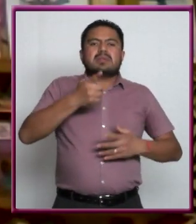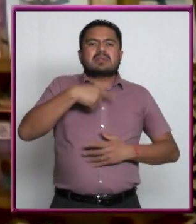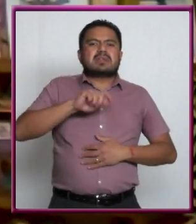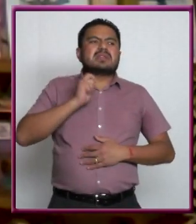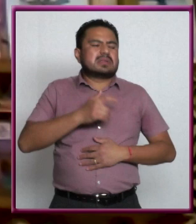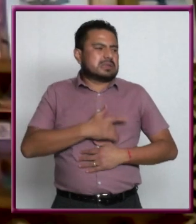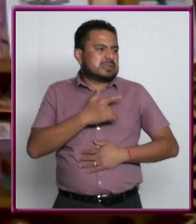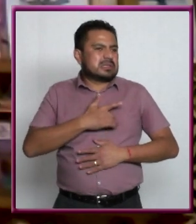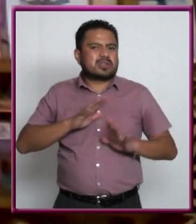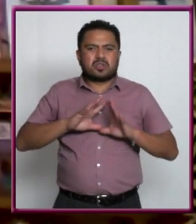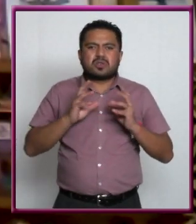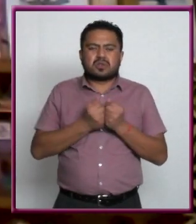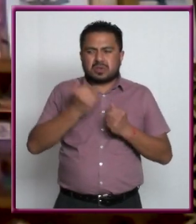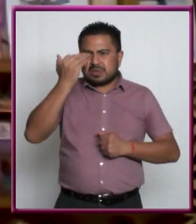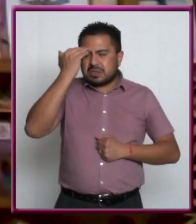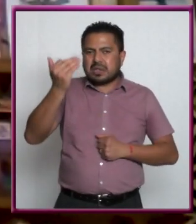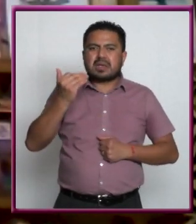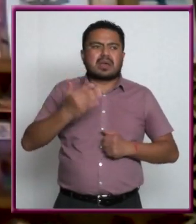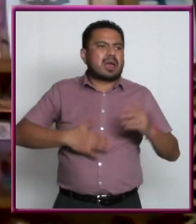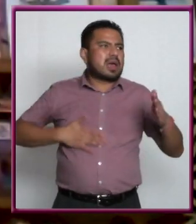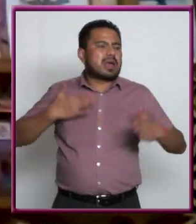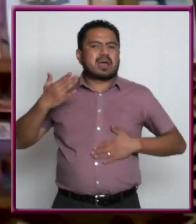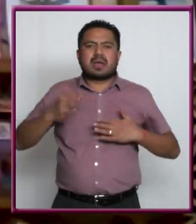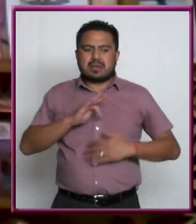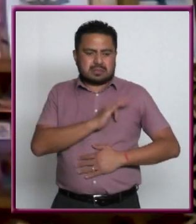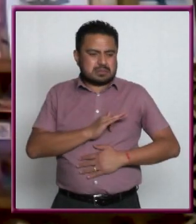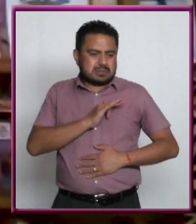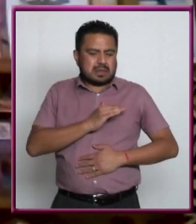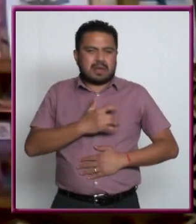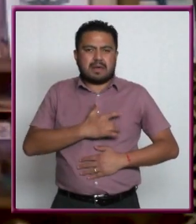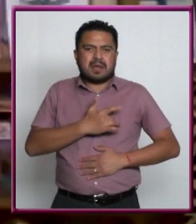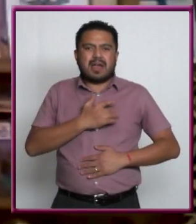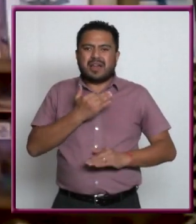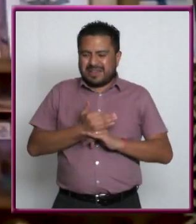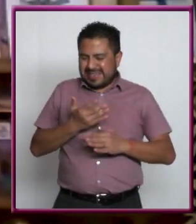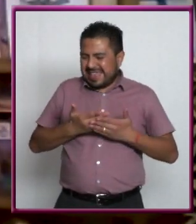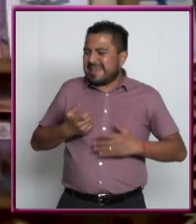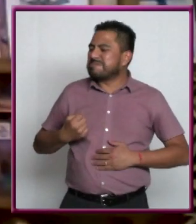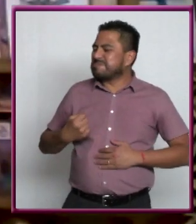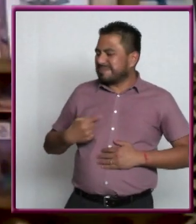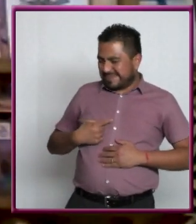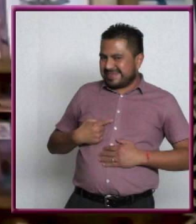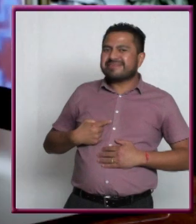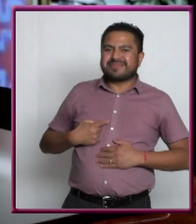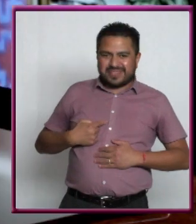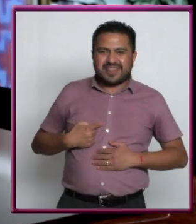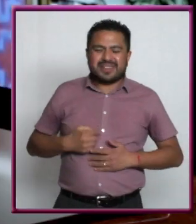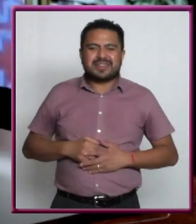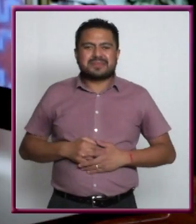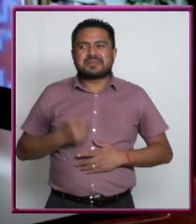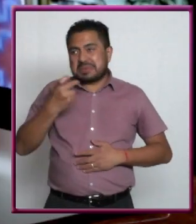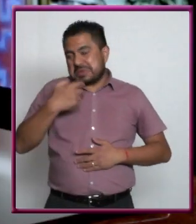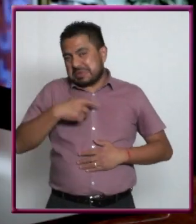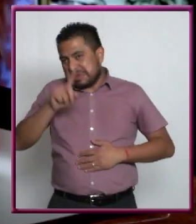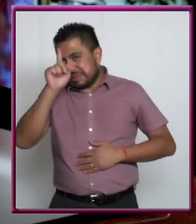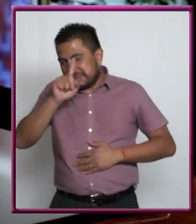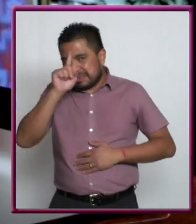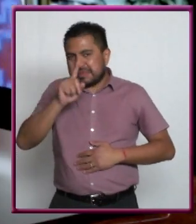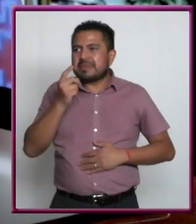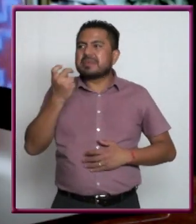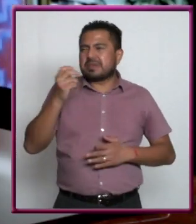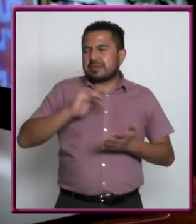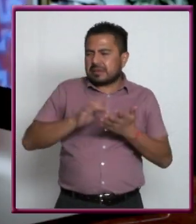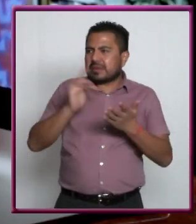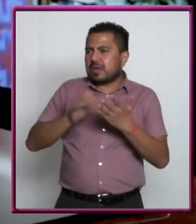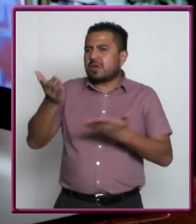te va a hacer sentirte todo el tiempo alegre y feliz, como lo soy ahora. Ese sería mi consejo. Que